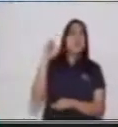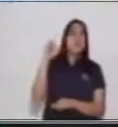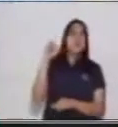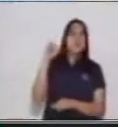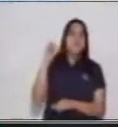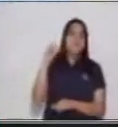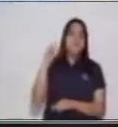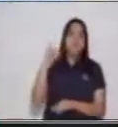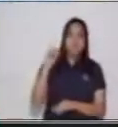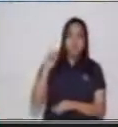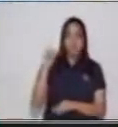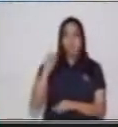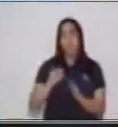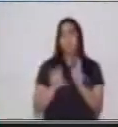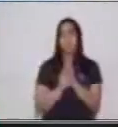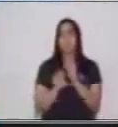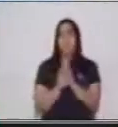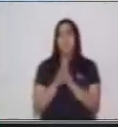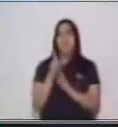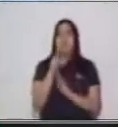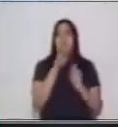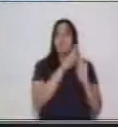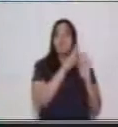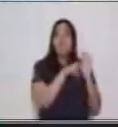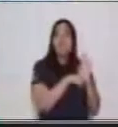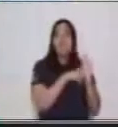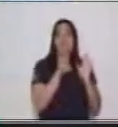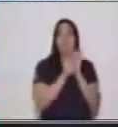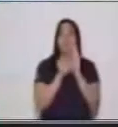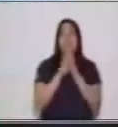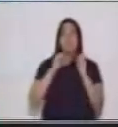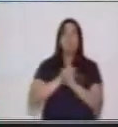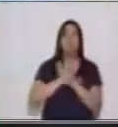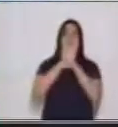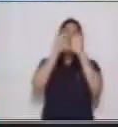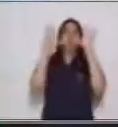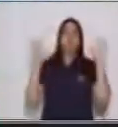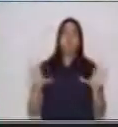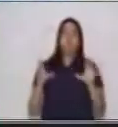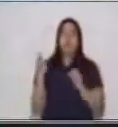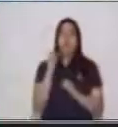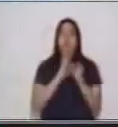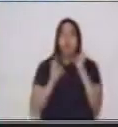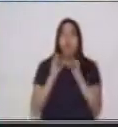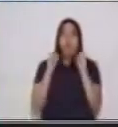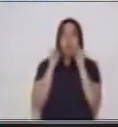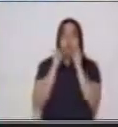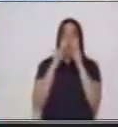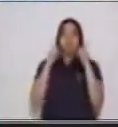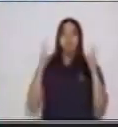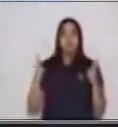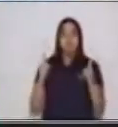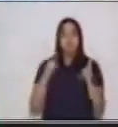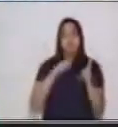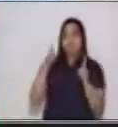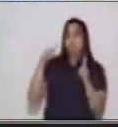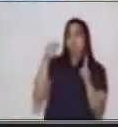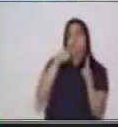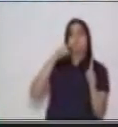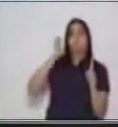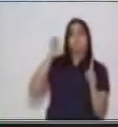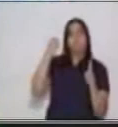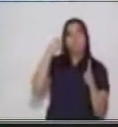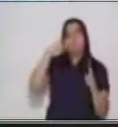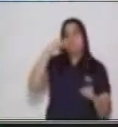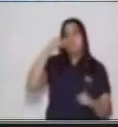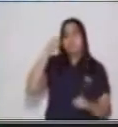ejemplo de esta regla, amanecido, aparecida, establecido. La mayoría